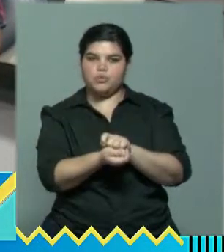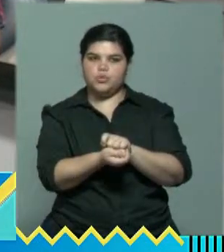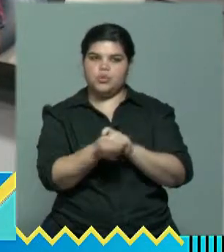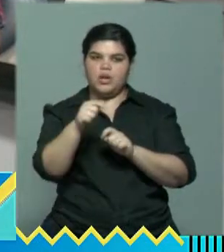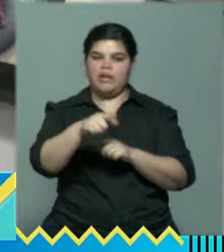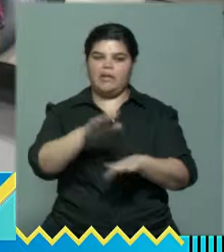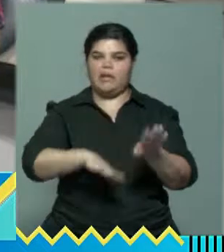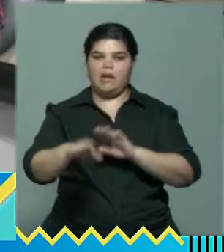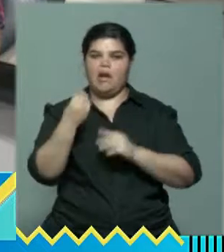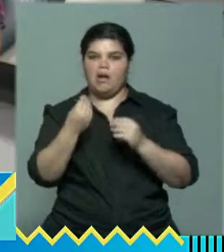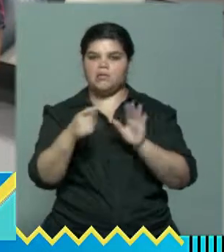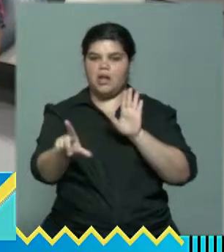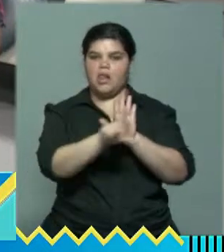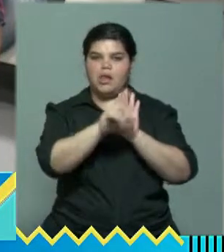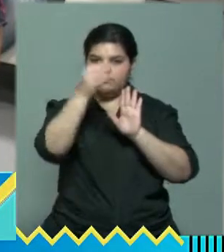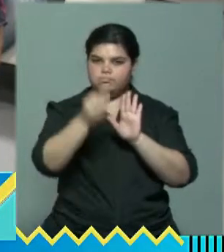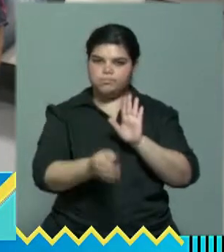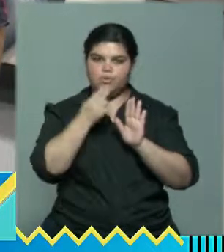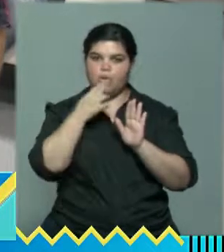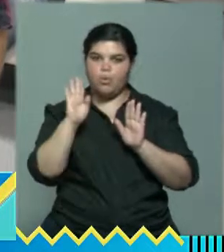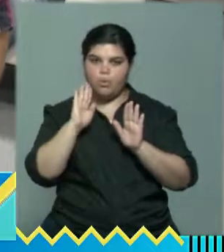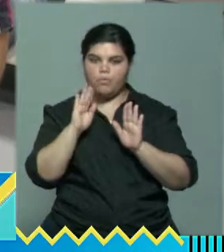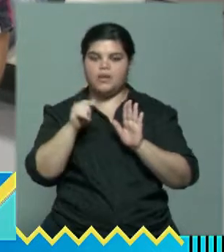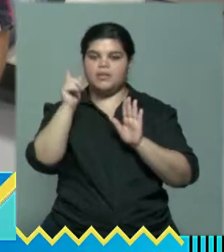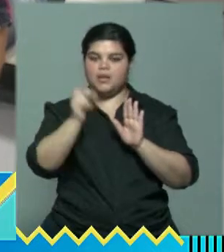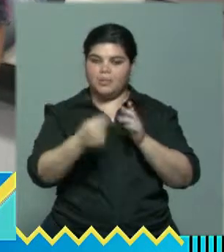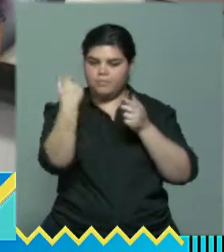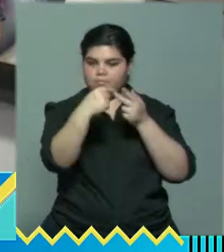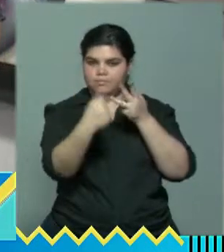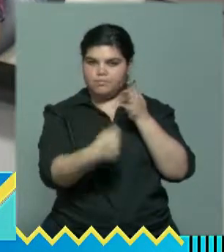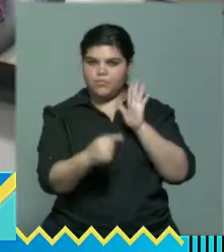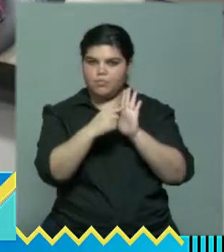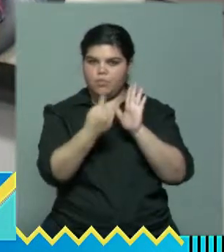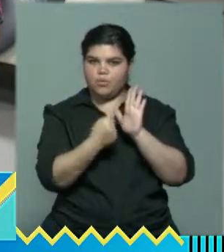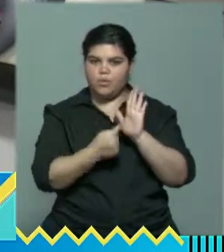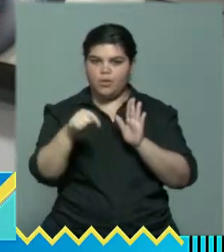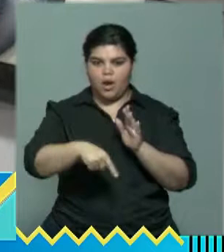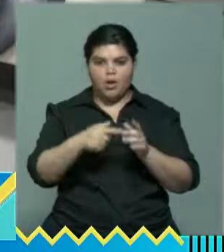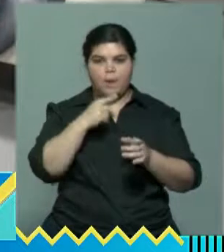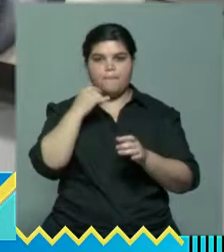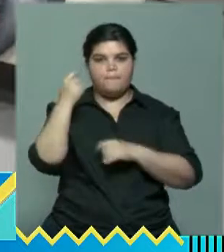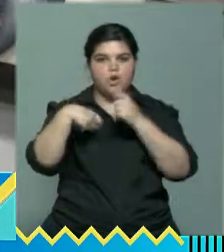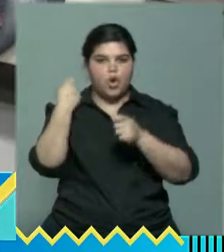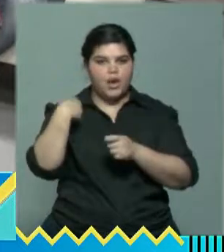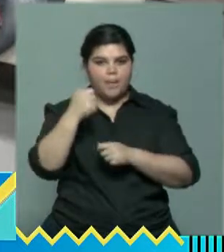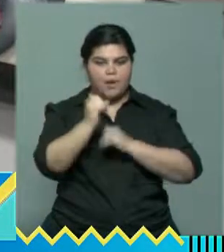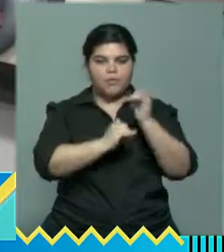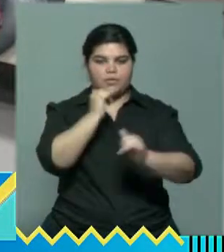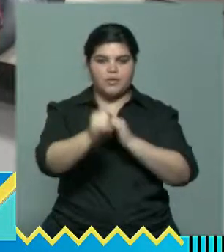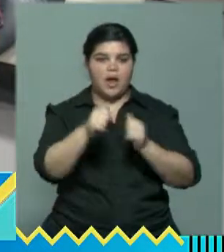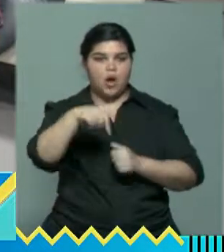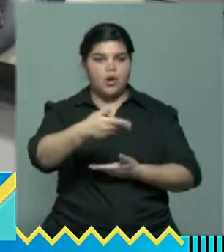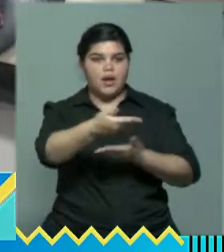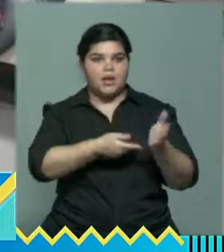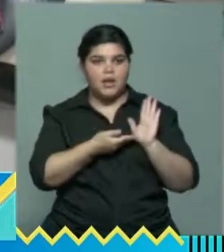tienen que hacer para estar dentro de la ley. Bueno, distintos tips que vamos a tratar de abordar todos en el transcurso de este programa. Presentamos el tema con el clip y nos sentamos